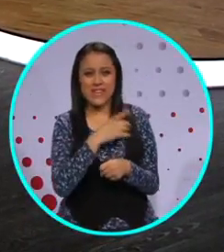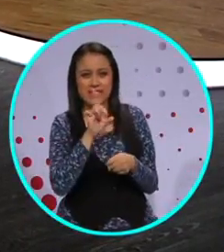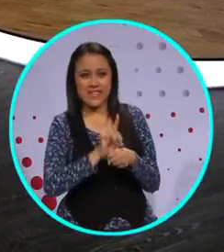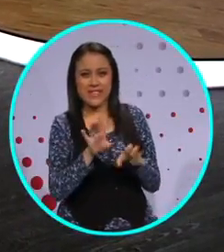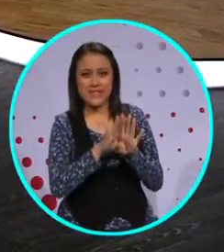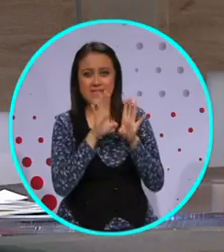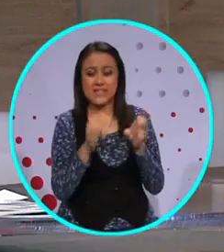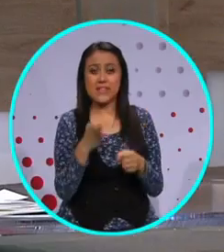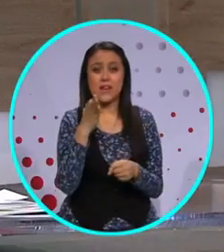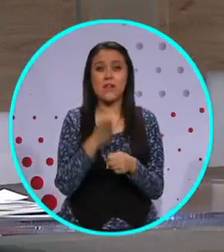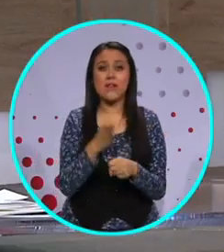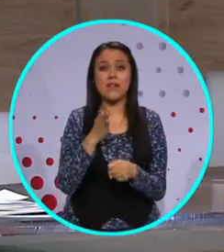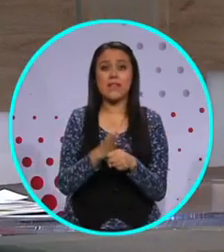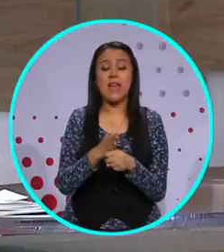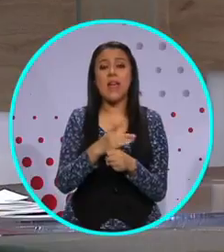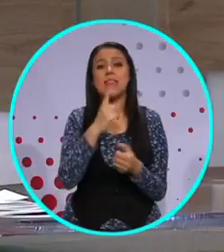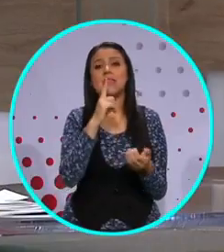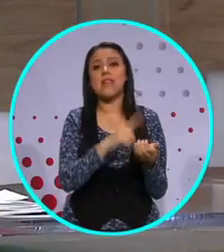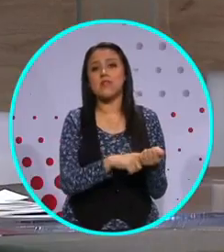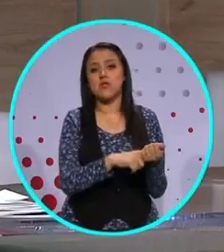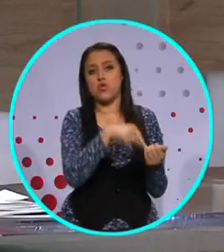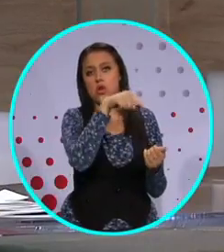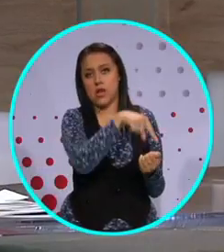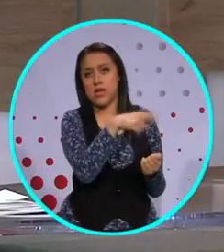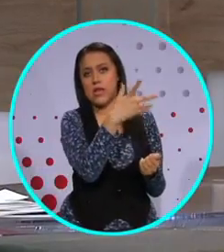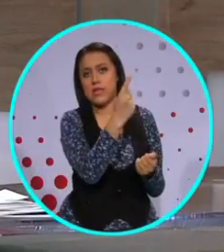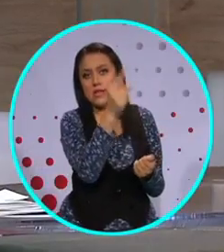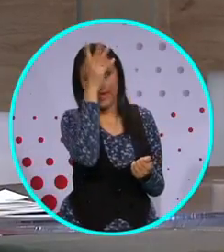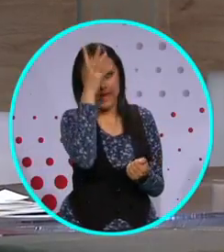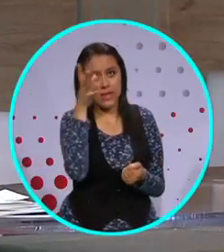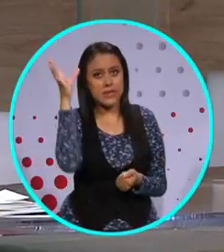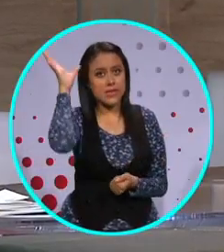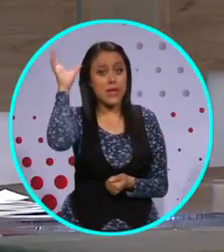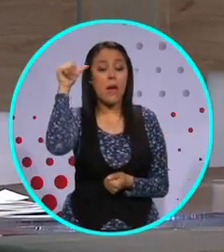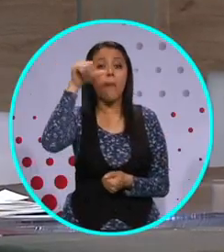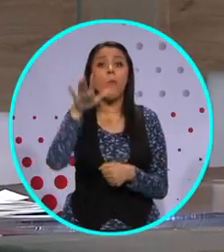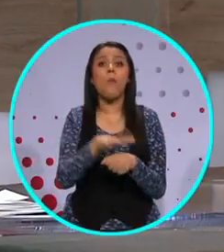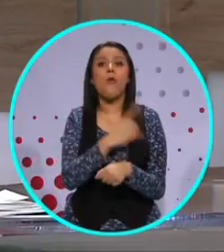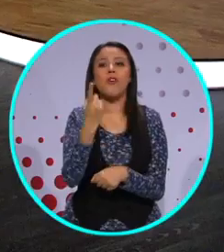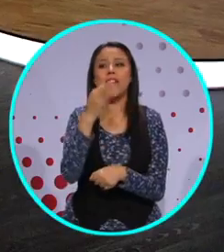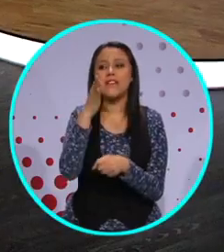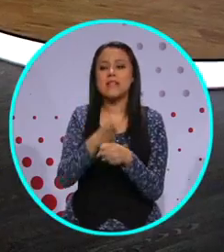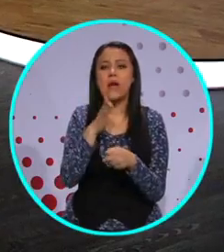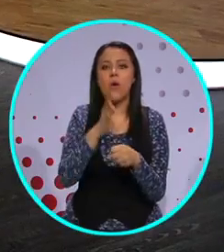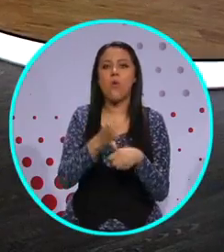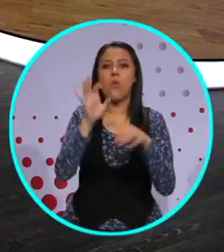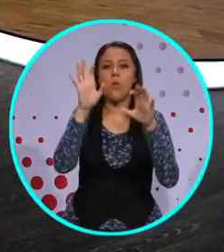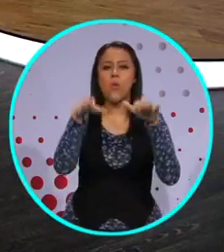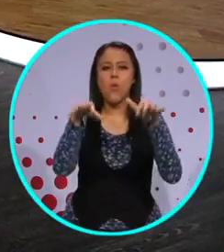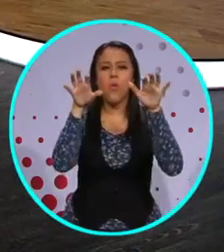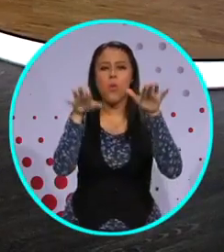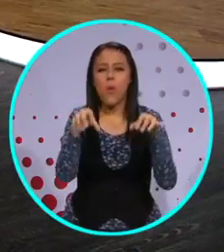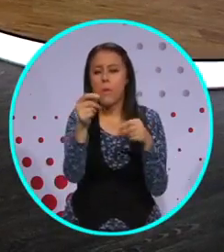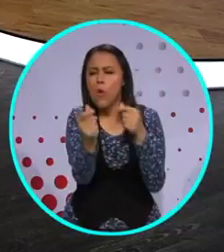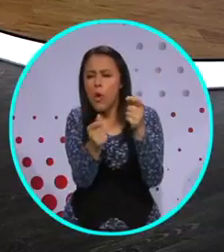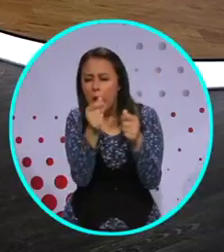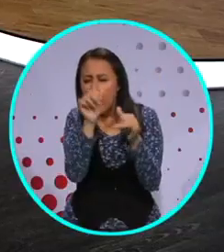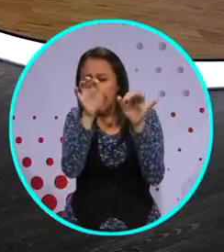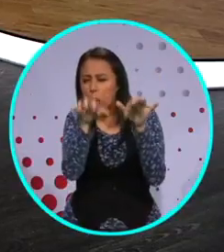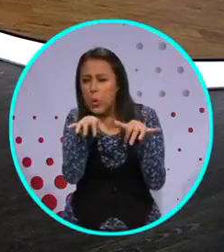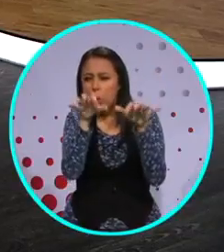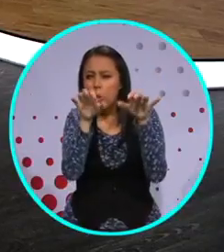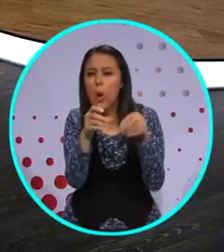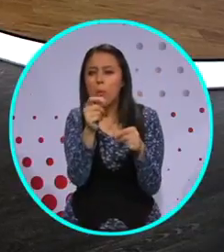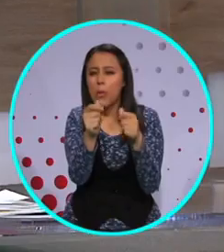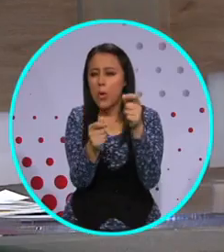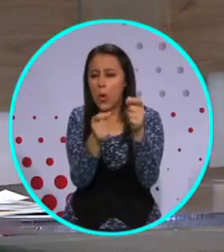casetas en el interior a un suelo en el interior porque esta lluvia moja tabús que está